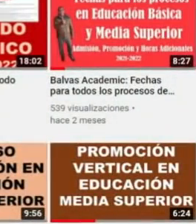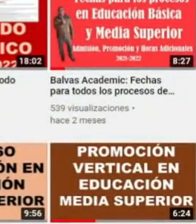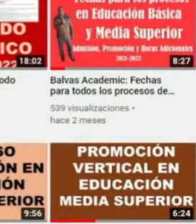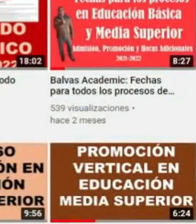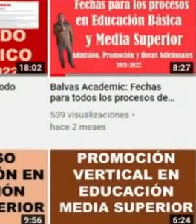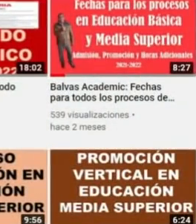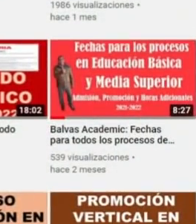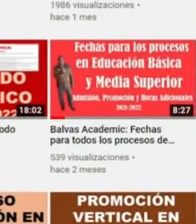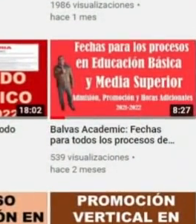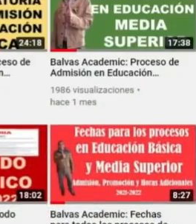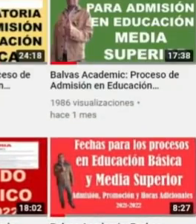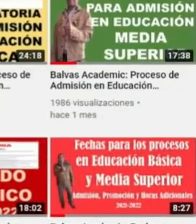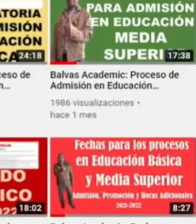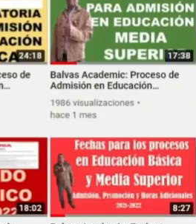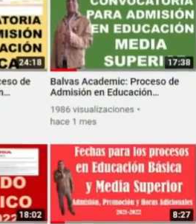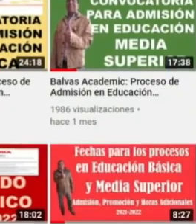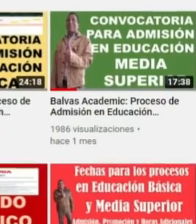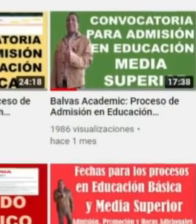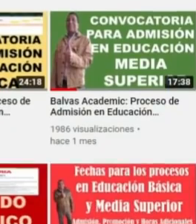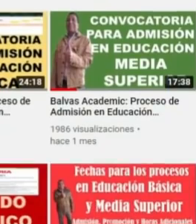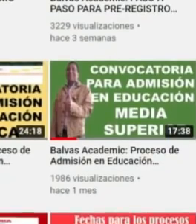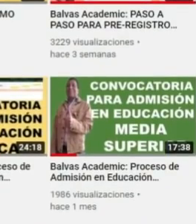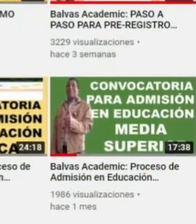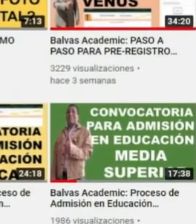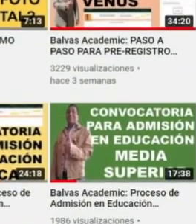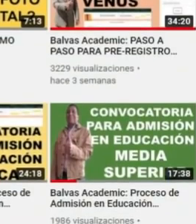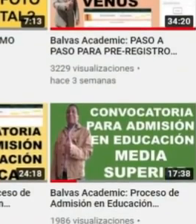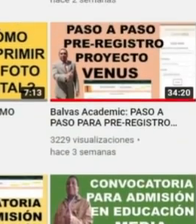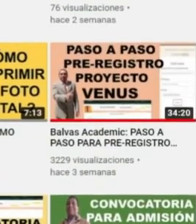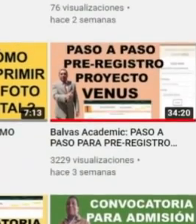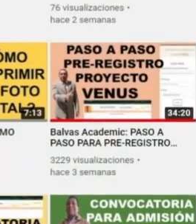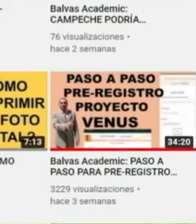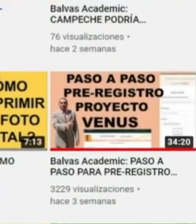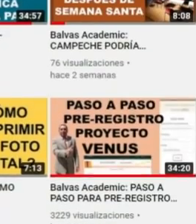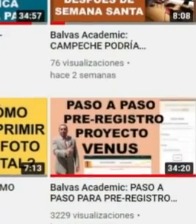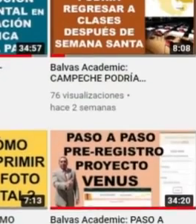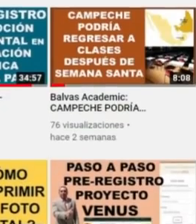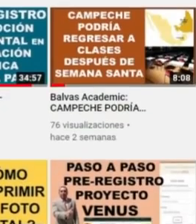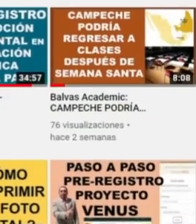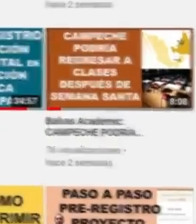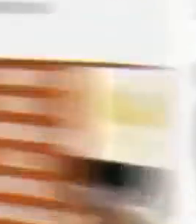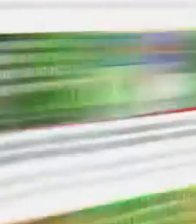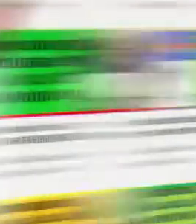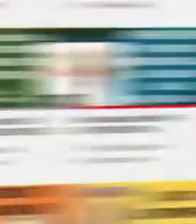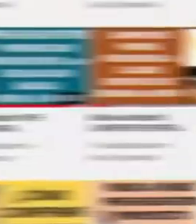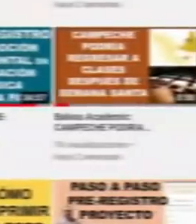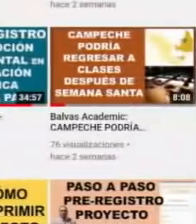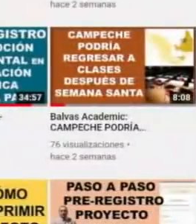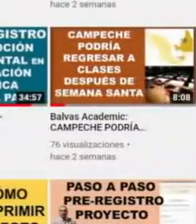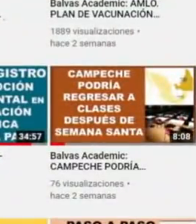Si tienes alguna idea de algún tutorial, házmelo saber en los comentarios.